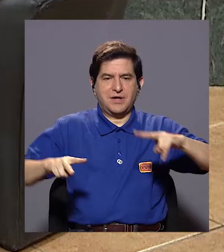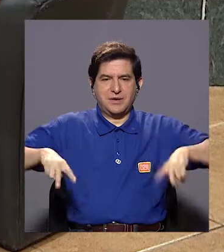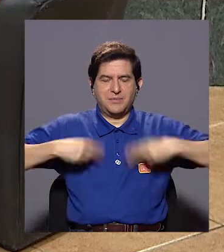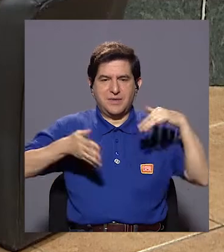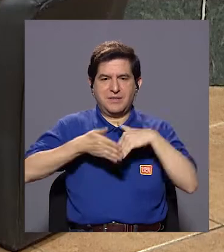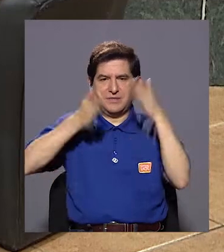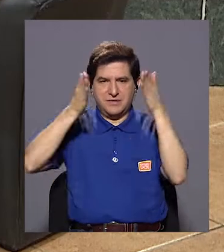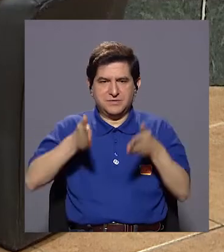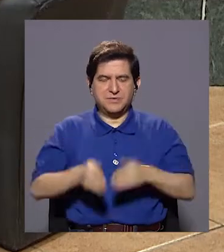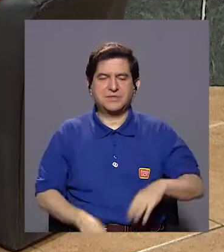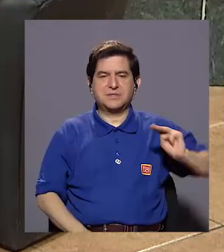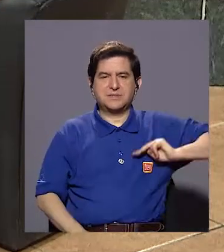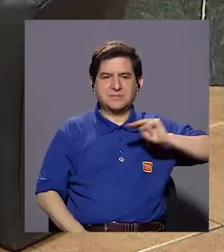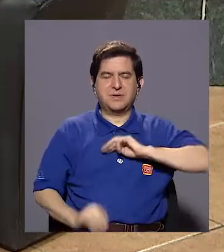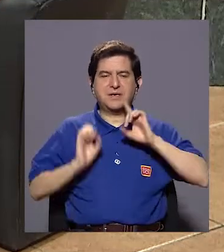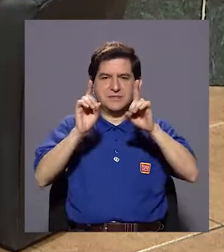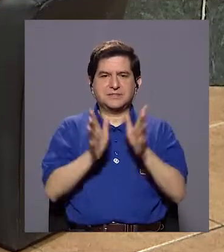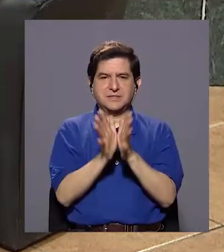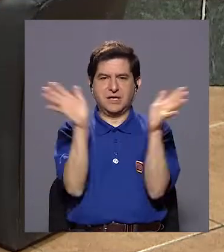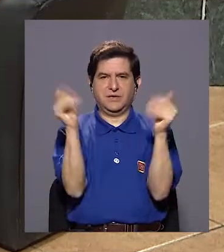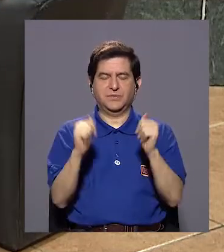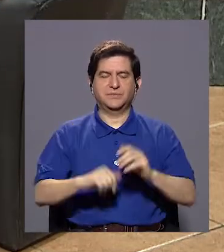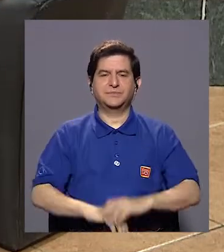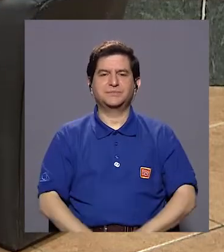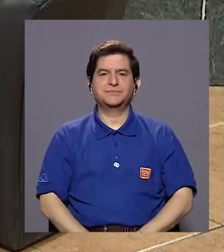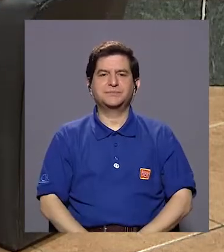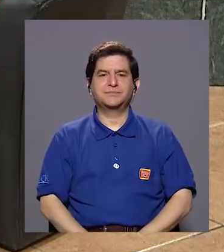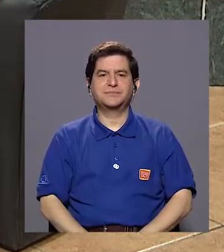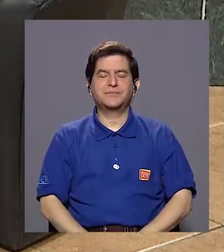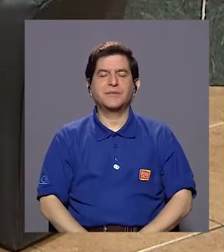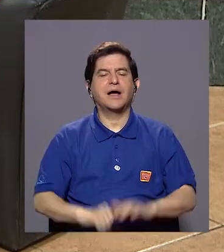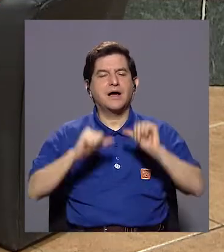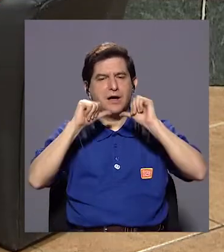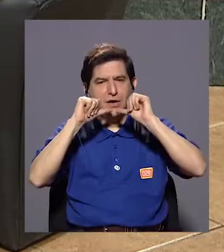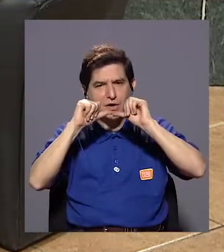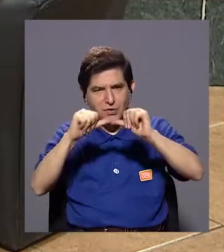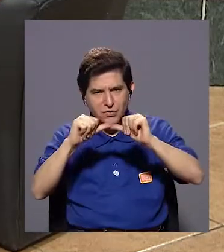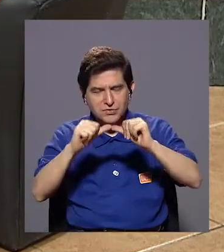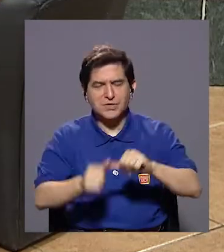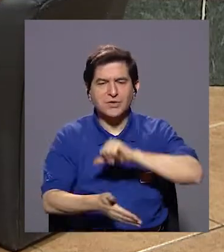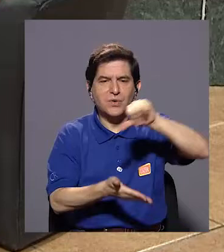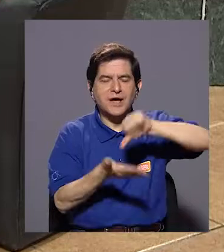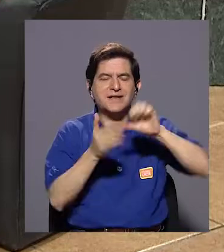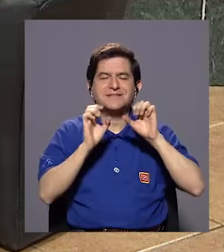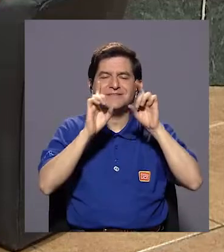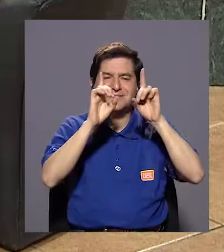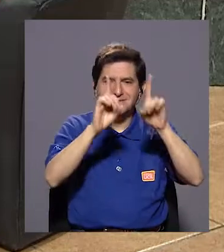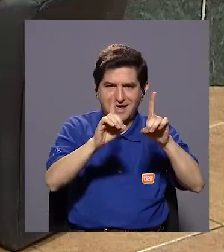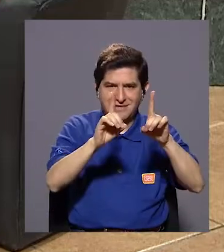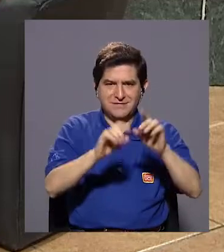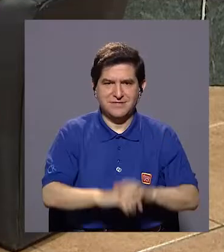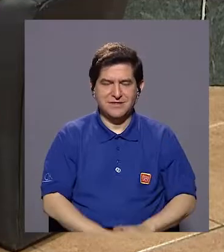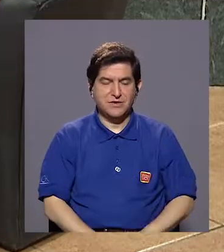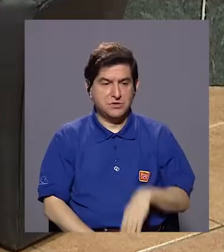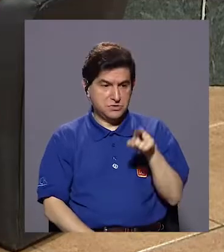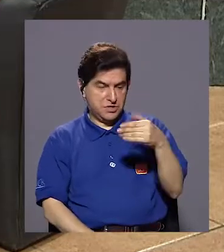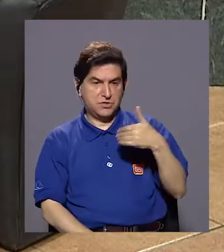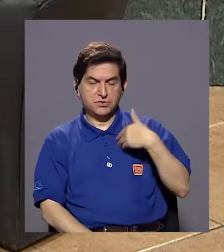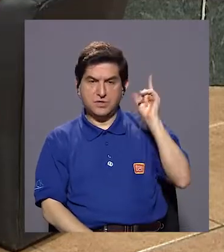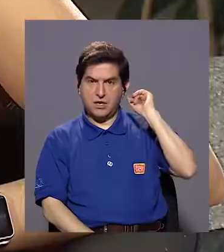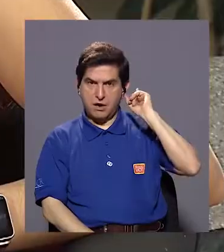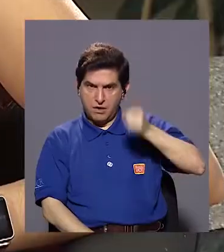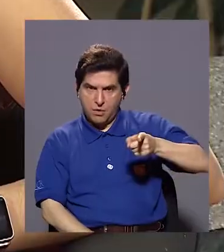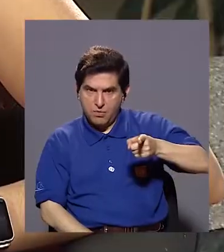Estudiantil del Ministerio de Educación. Liliana, retomando, ¿los centros educativos tienen la